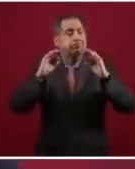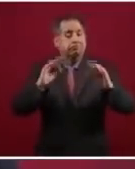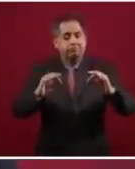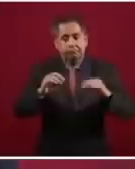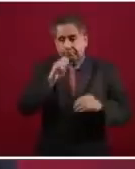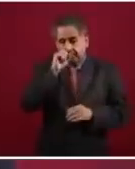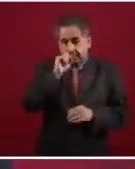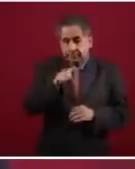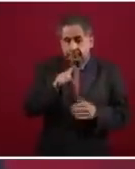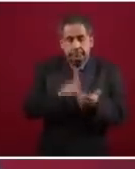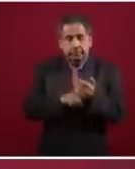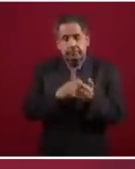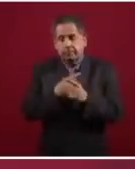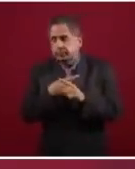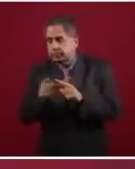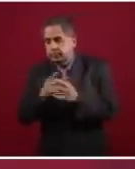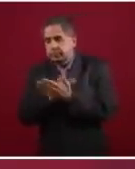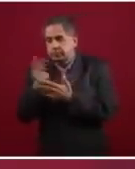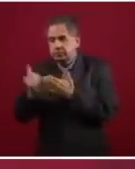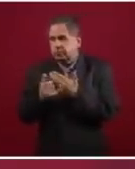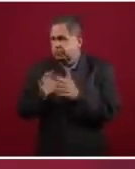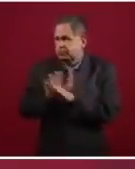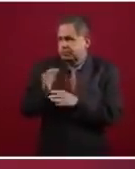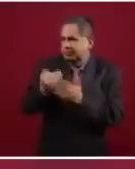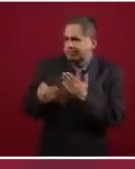exploración sobre los proyectos que hacen falta